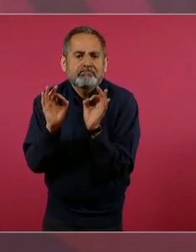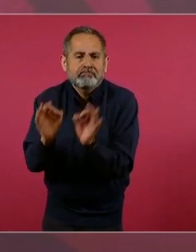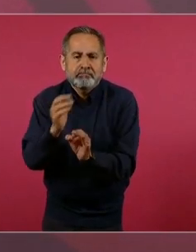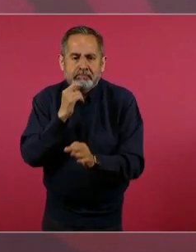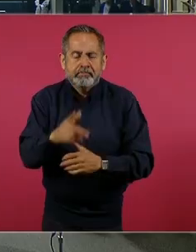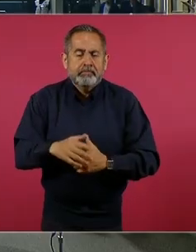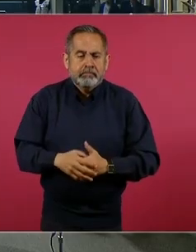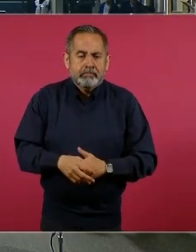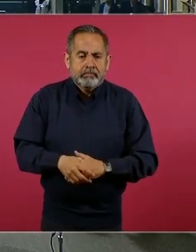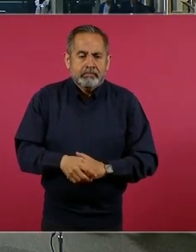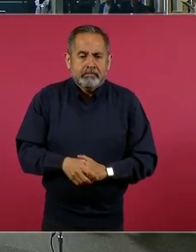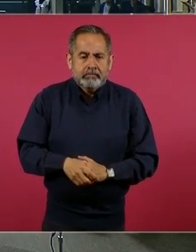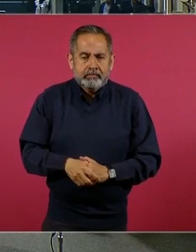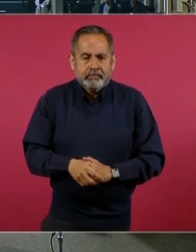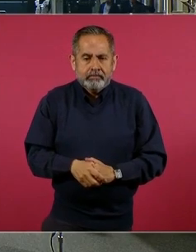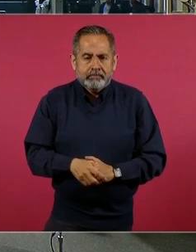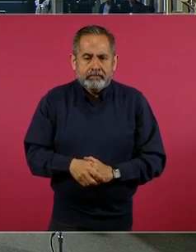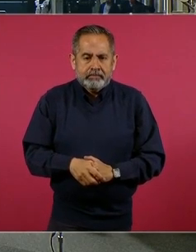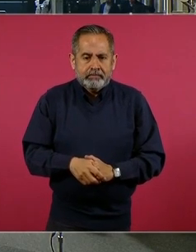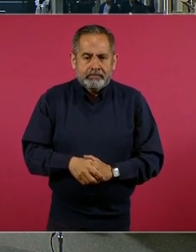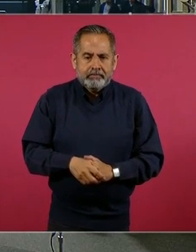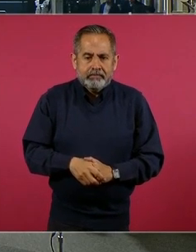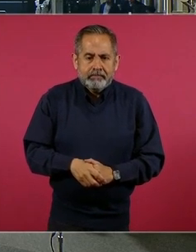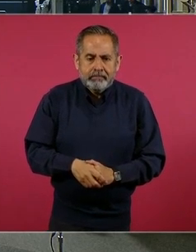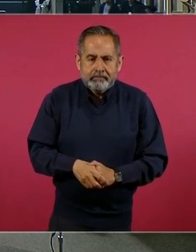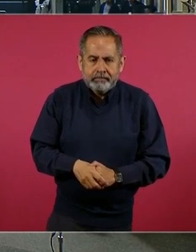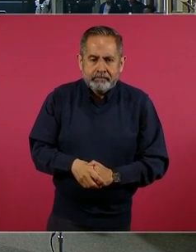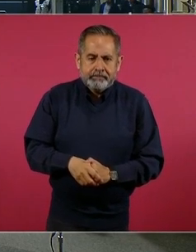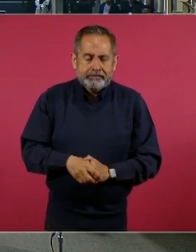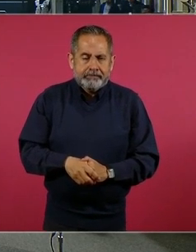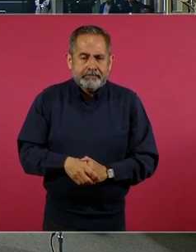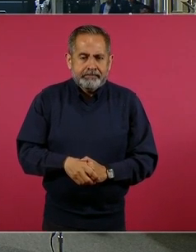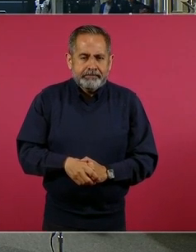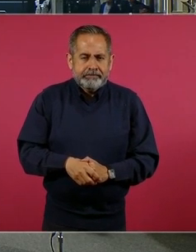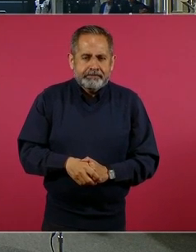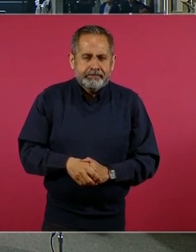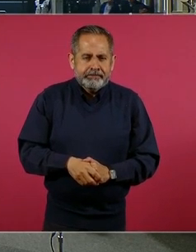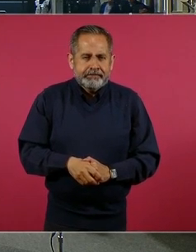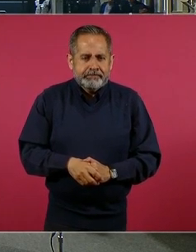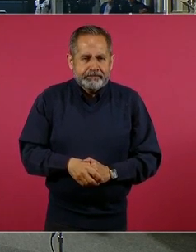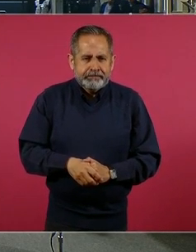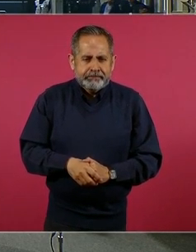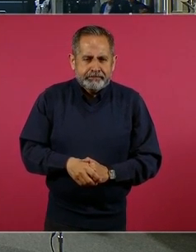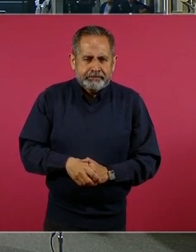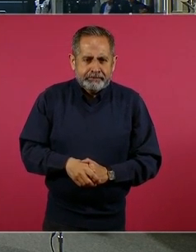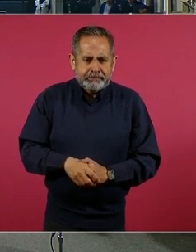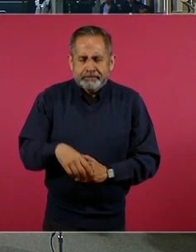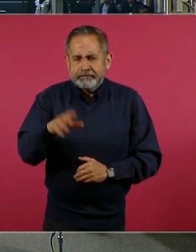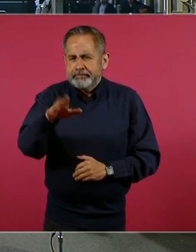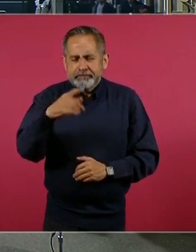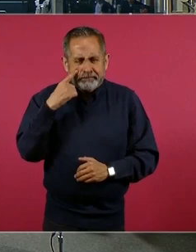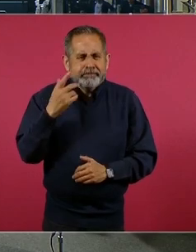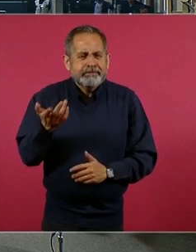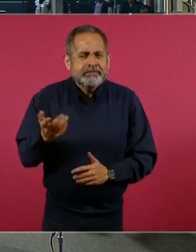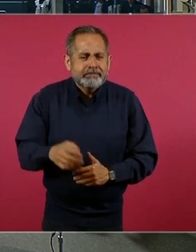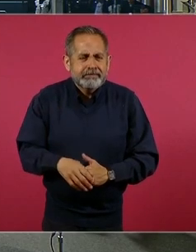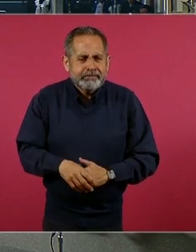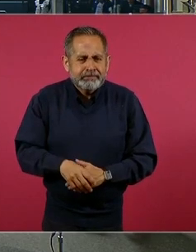¿Por qué no pone la primera hora de la jornada de hoy? A ver, ¿qué pone? ¿Qué